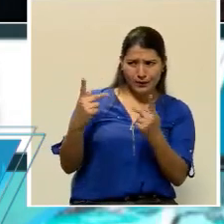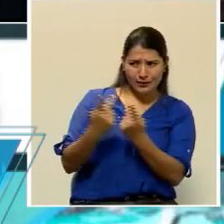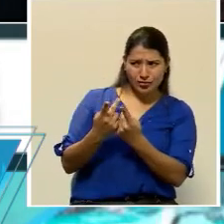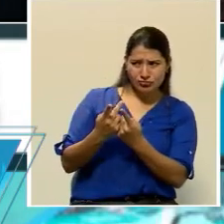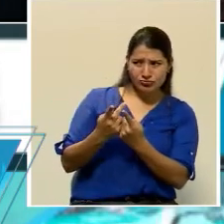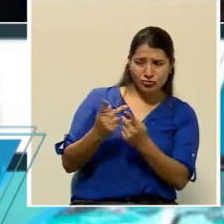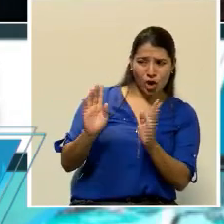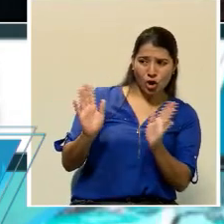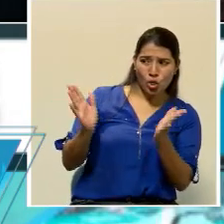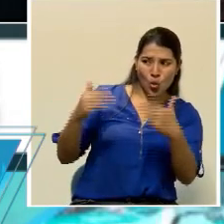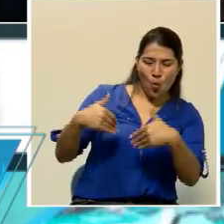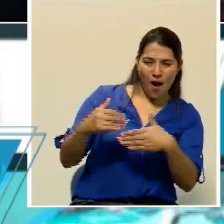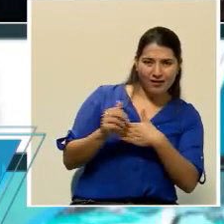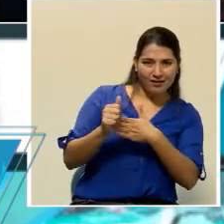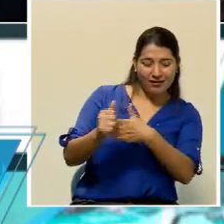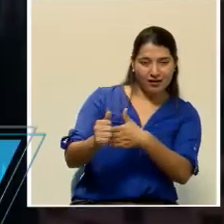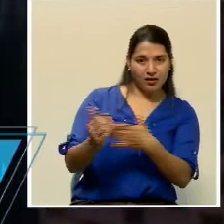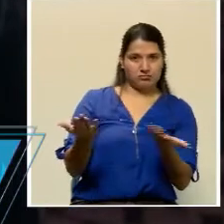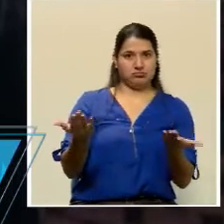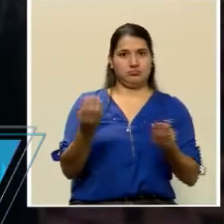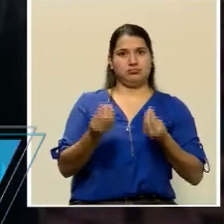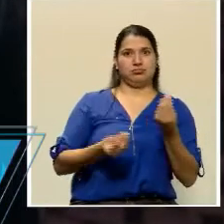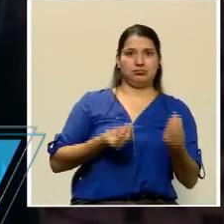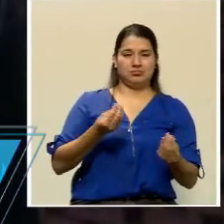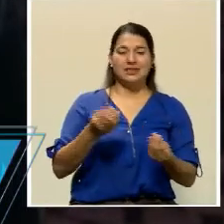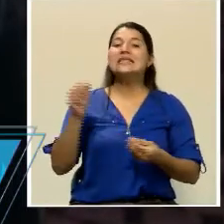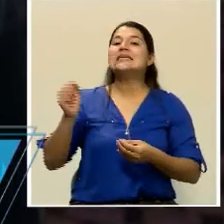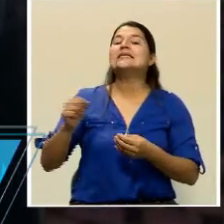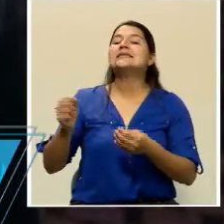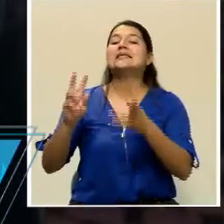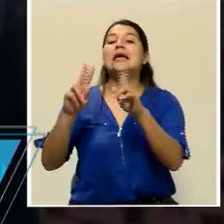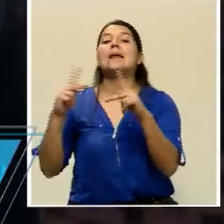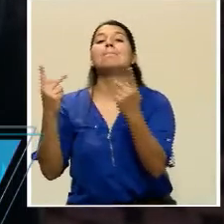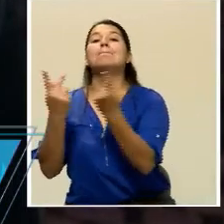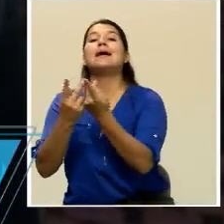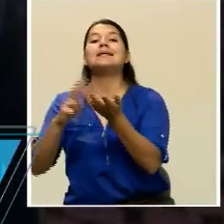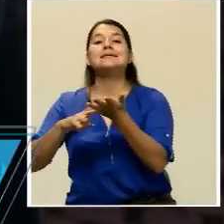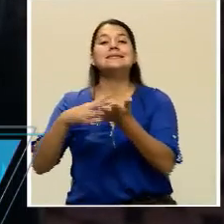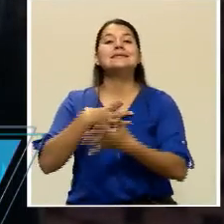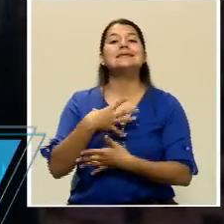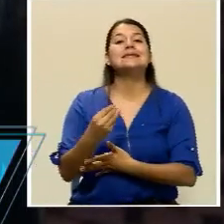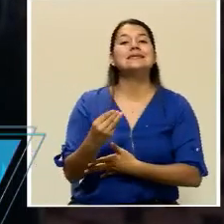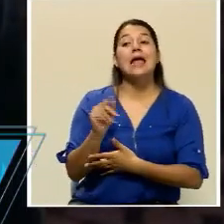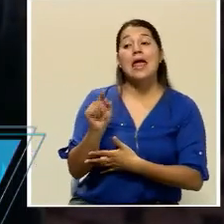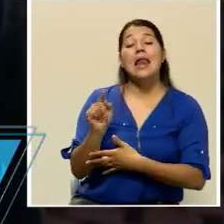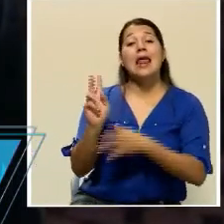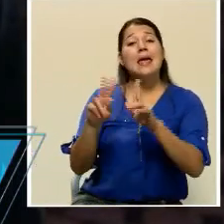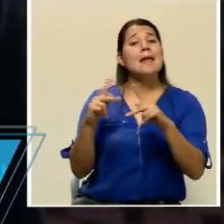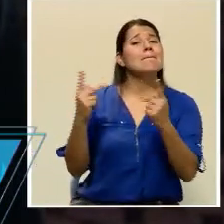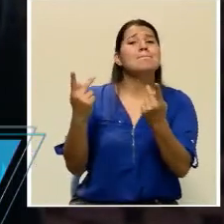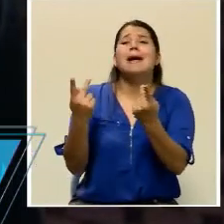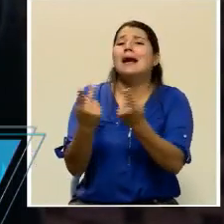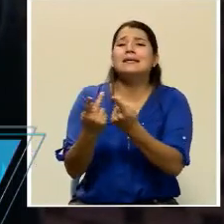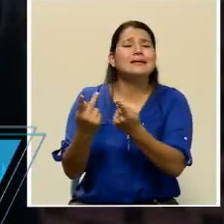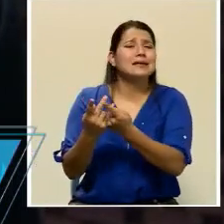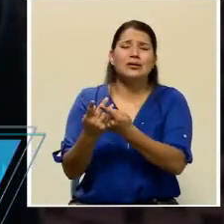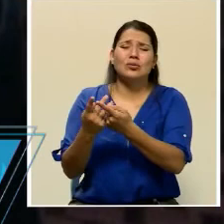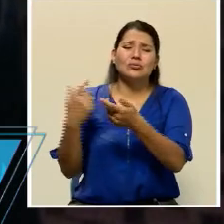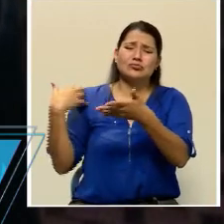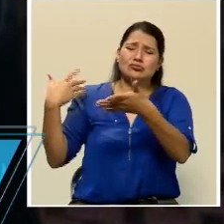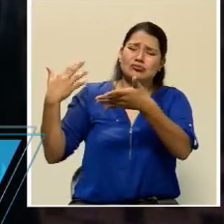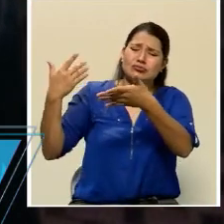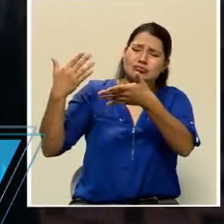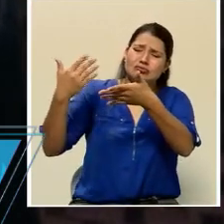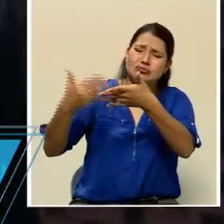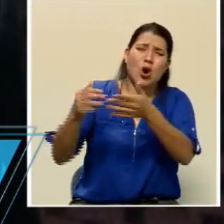trampa. Sí, así es. Mire, Liberación Nacional es el partido histórico y es el partido con más experiencia en este